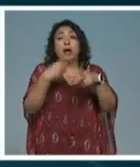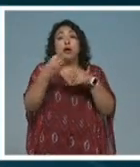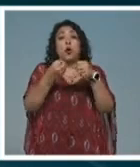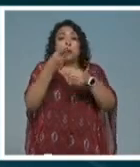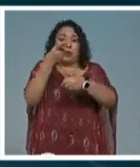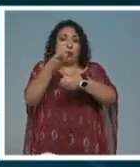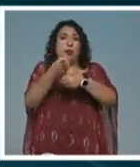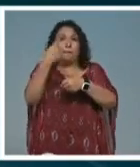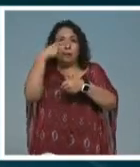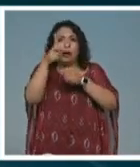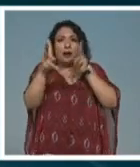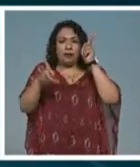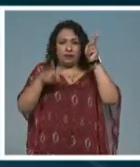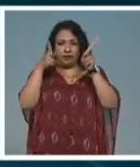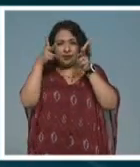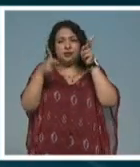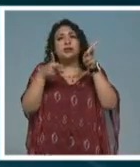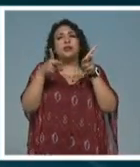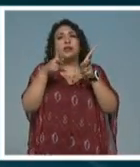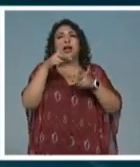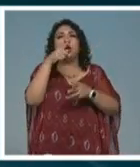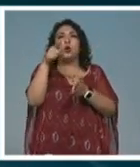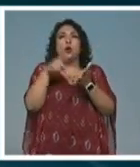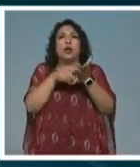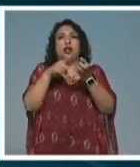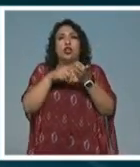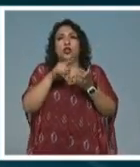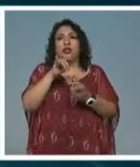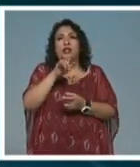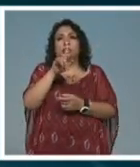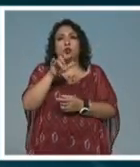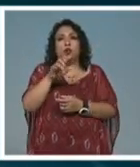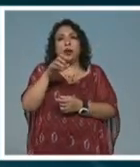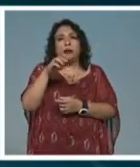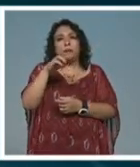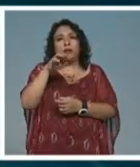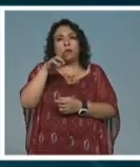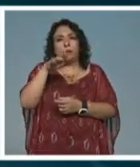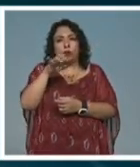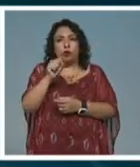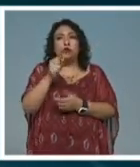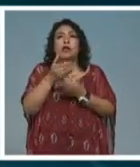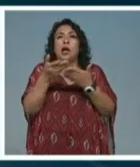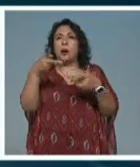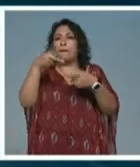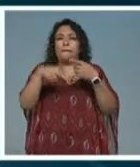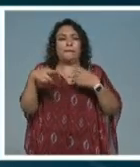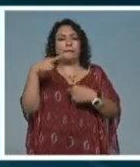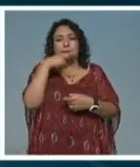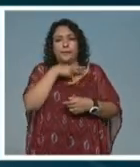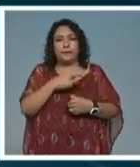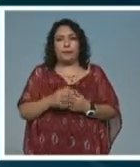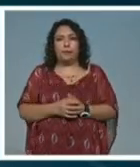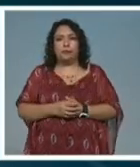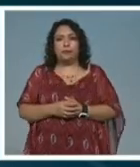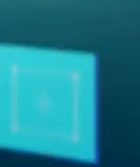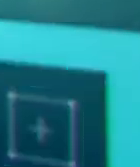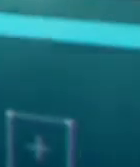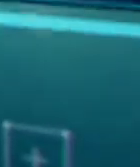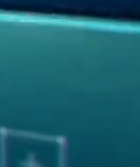oportunidad para que visiten además Izúcar de Matamoros. Con esta invitación nos vamos a una muy breve pausa.